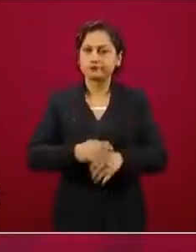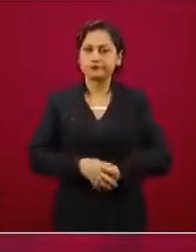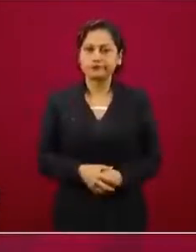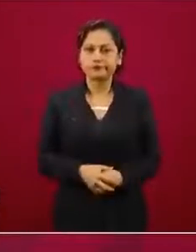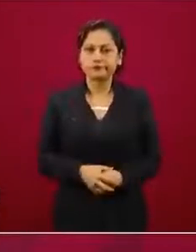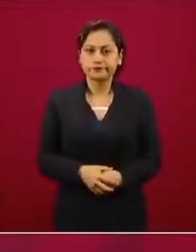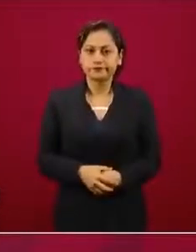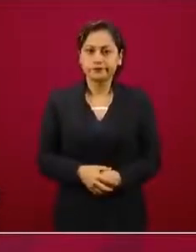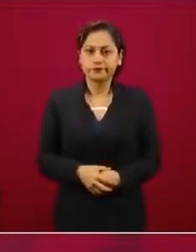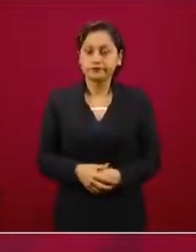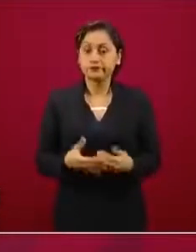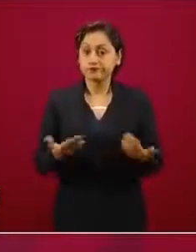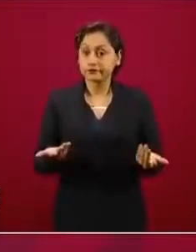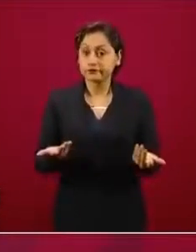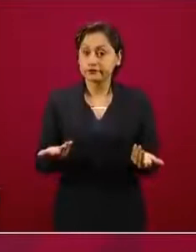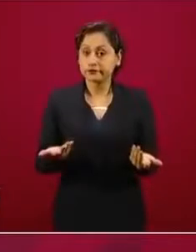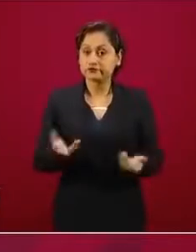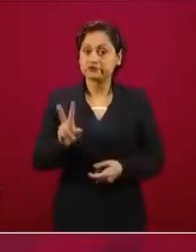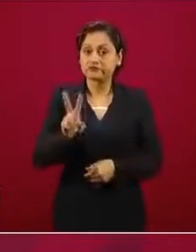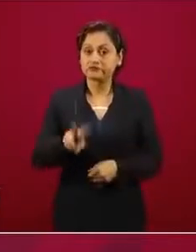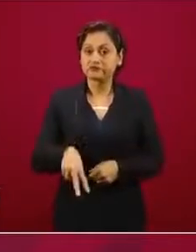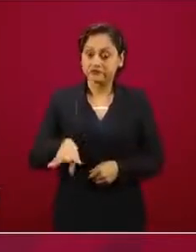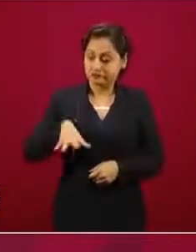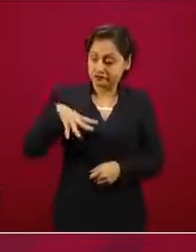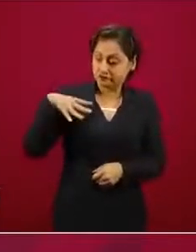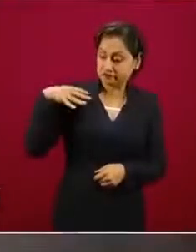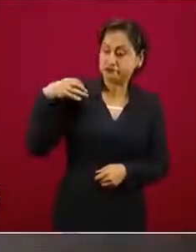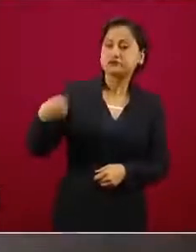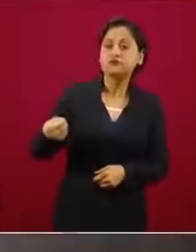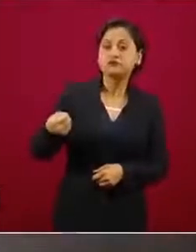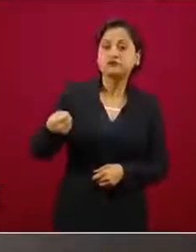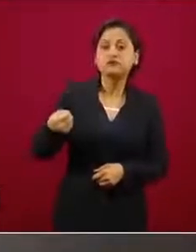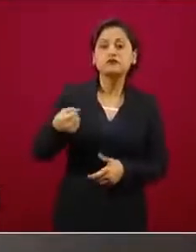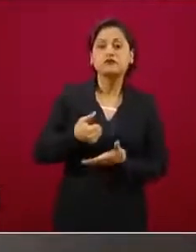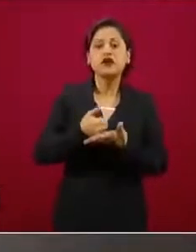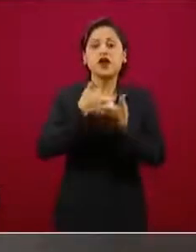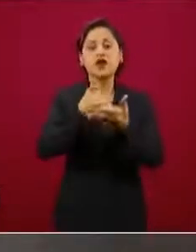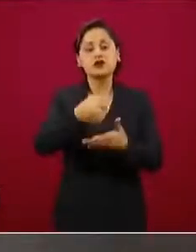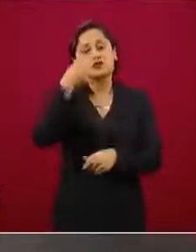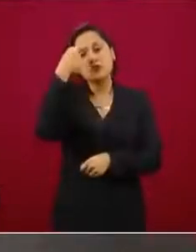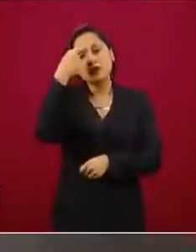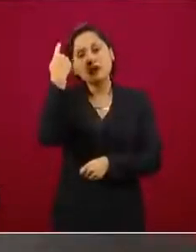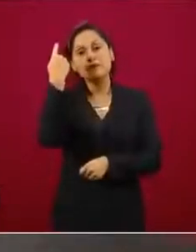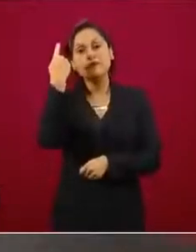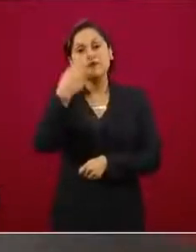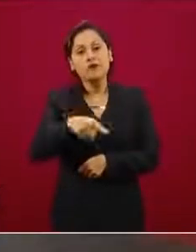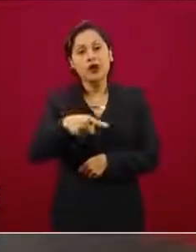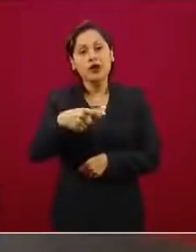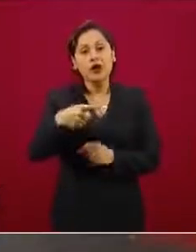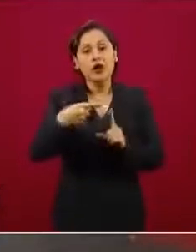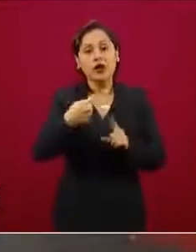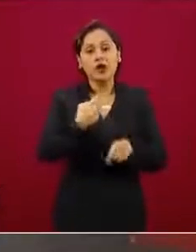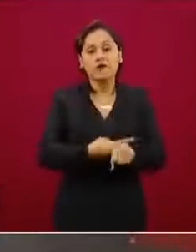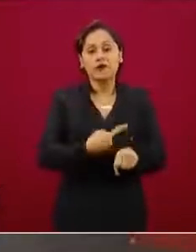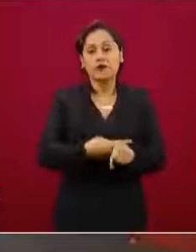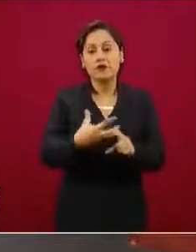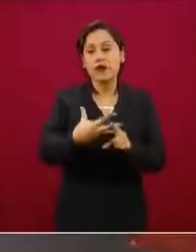se puede enfrentar la pandemia es una situación